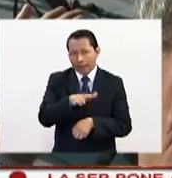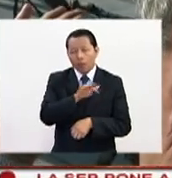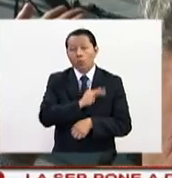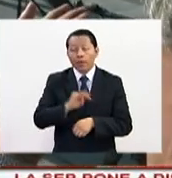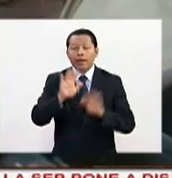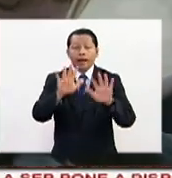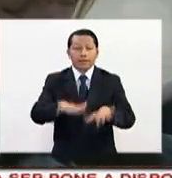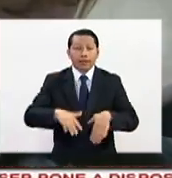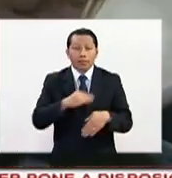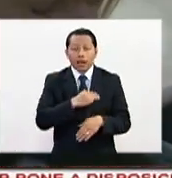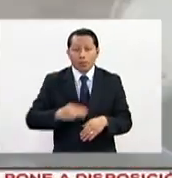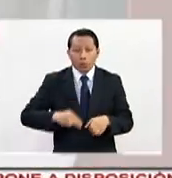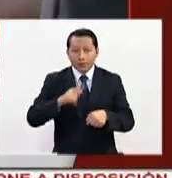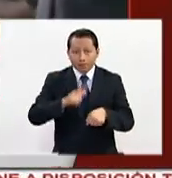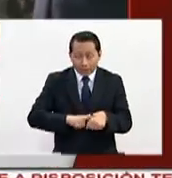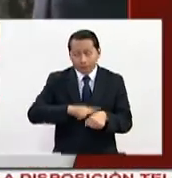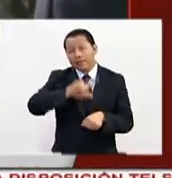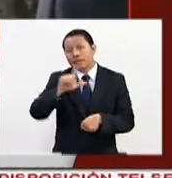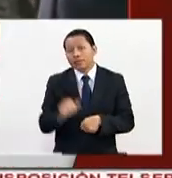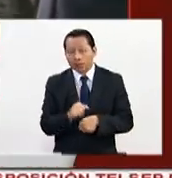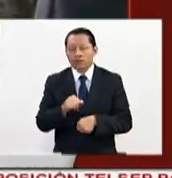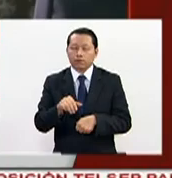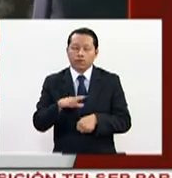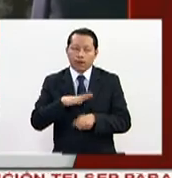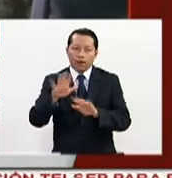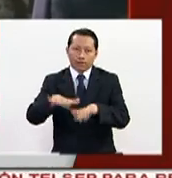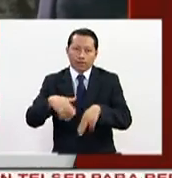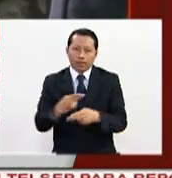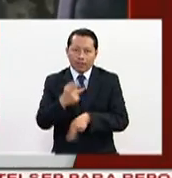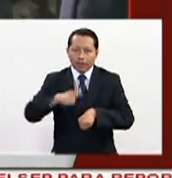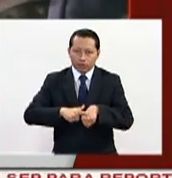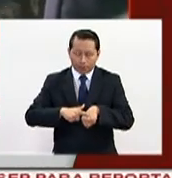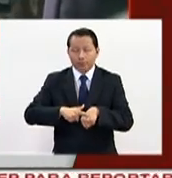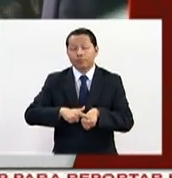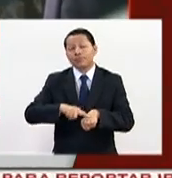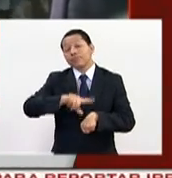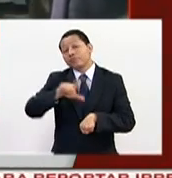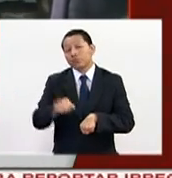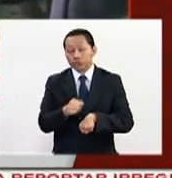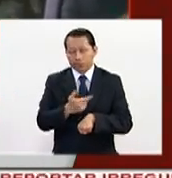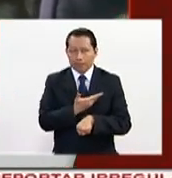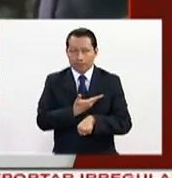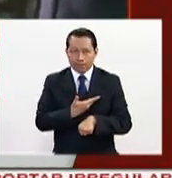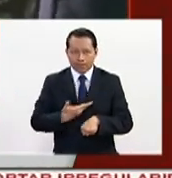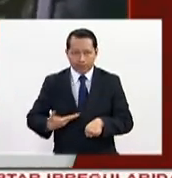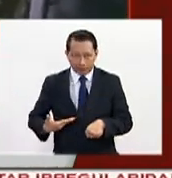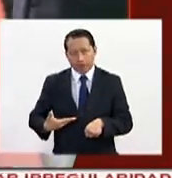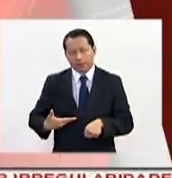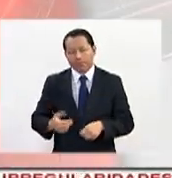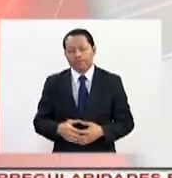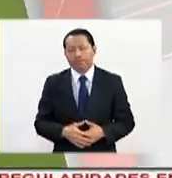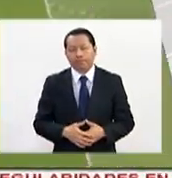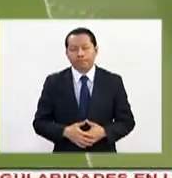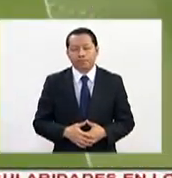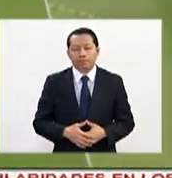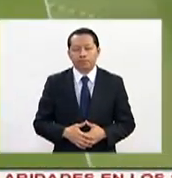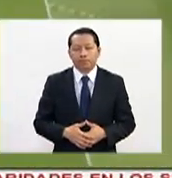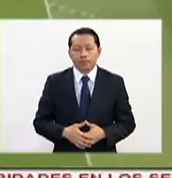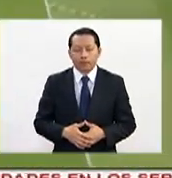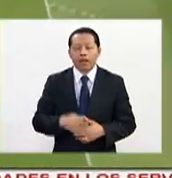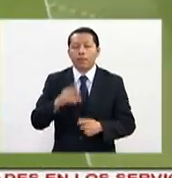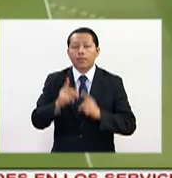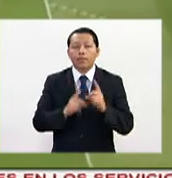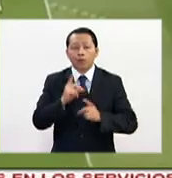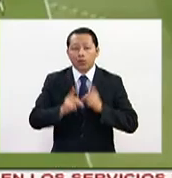las asambleas municipales, que a su vez elegirán a la Asamblea Nacional y que a su vez elegirá al presidente del Consejo de Estado el próximo año. Y